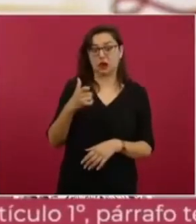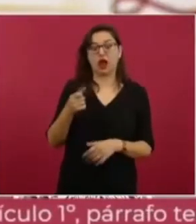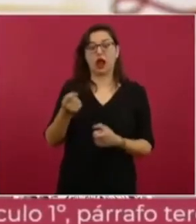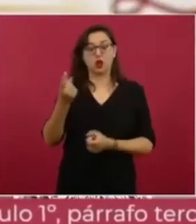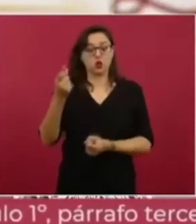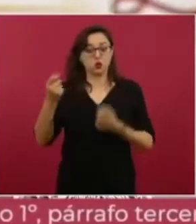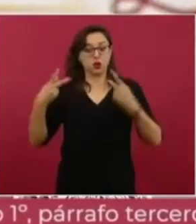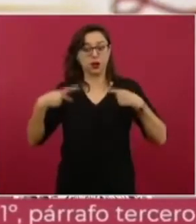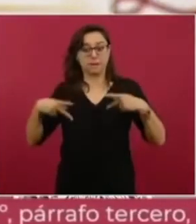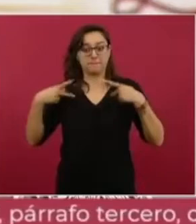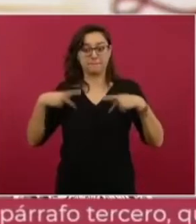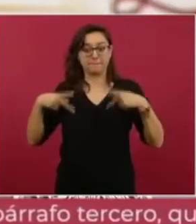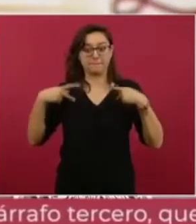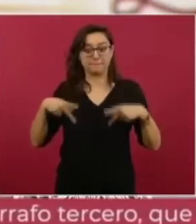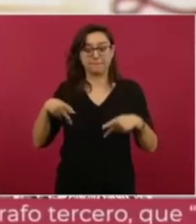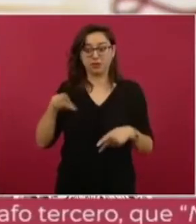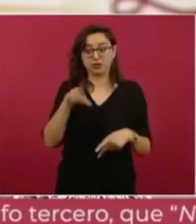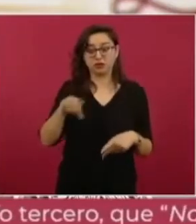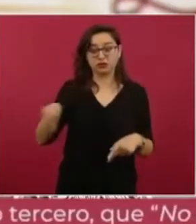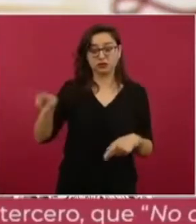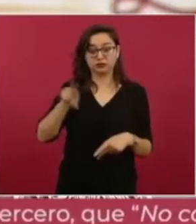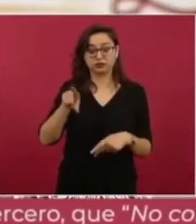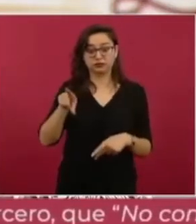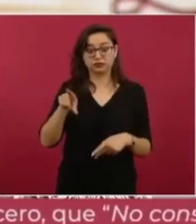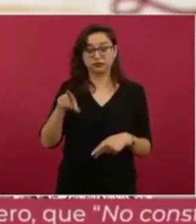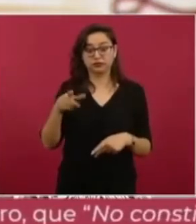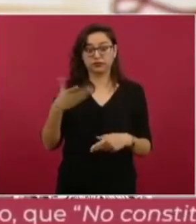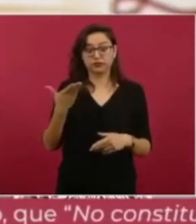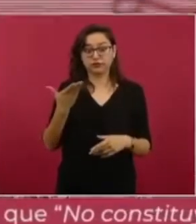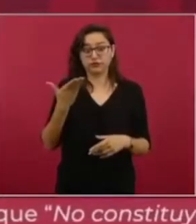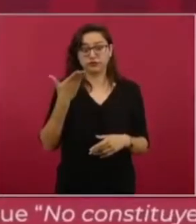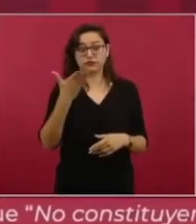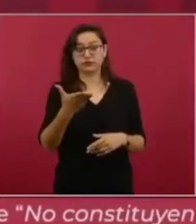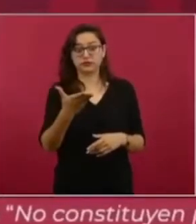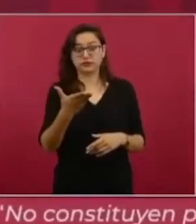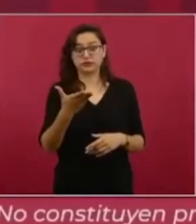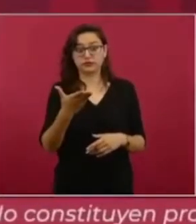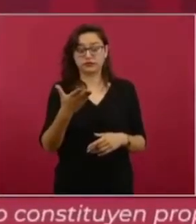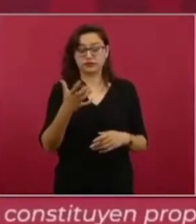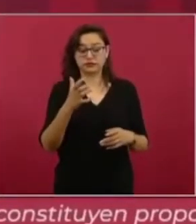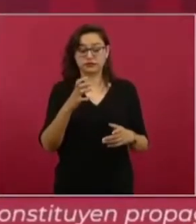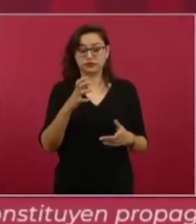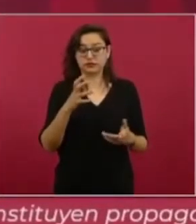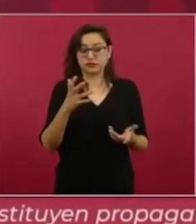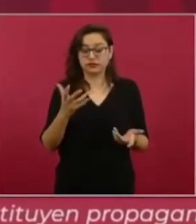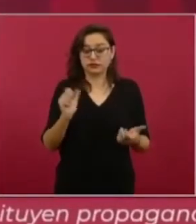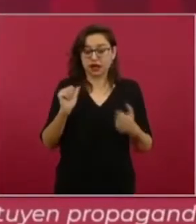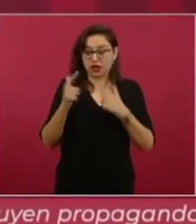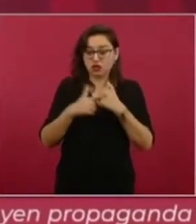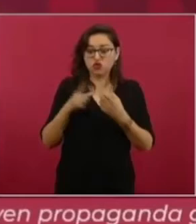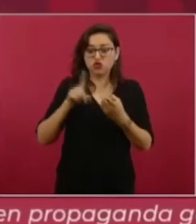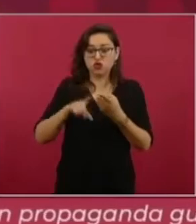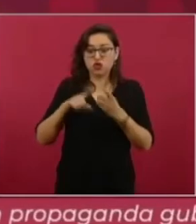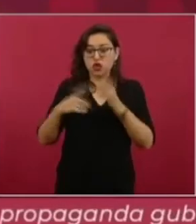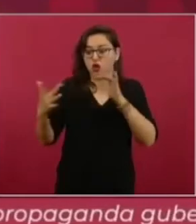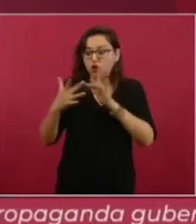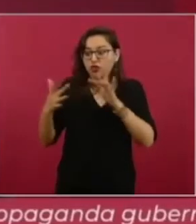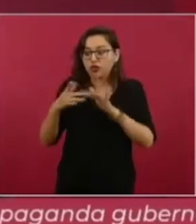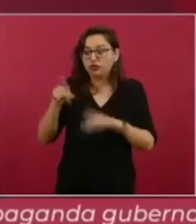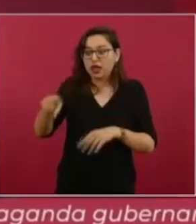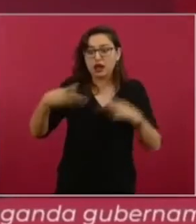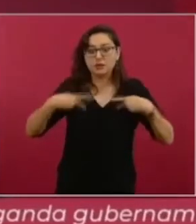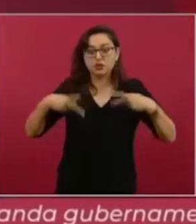que solicitan apoyo no tienen para comunicación de inmediato, que lo pedí yo, un teléfono, una